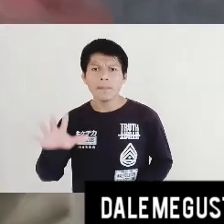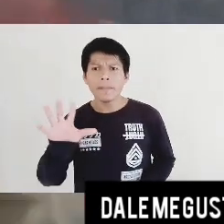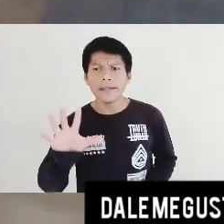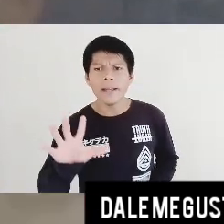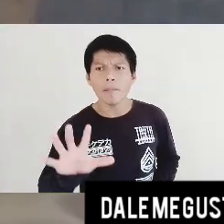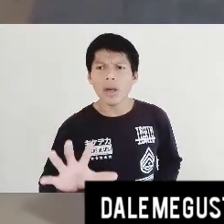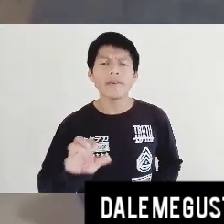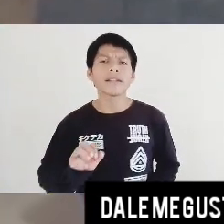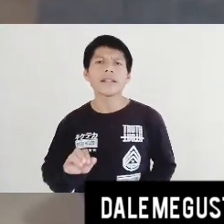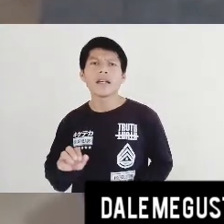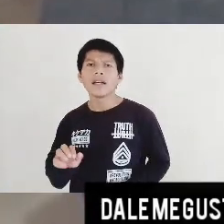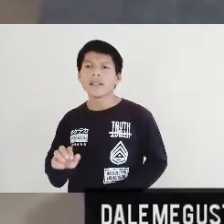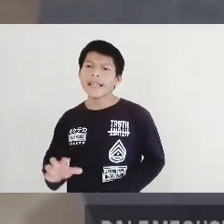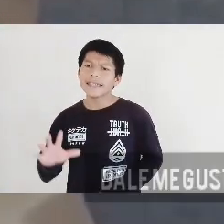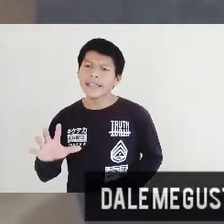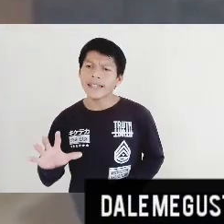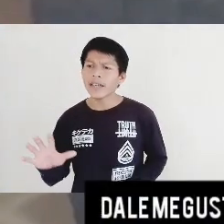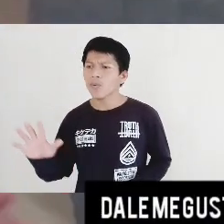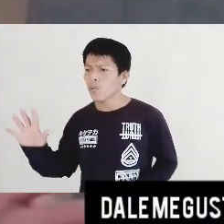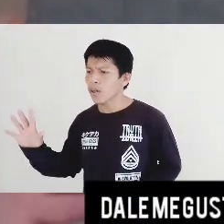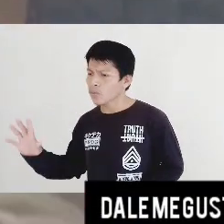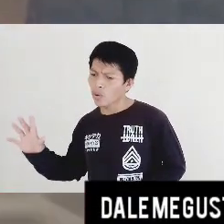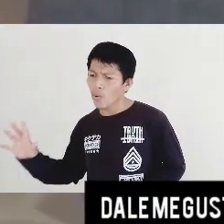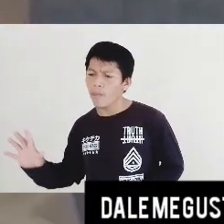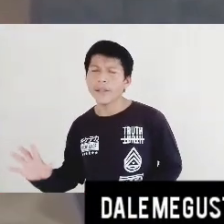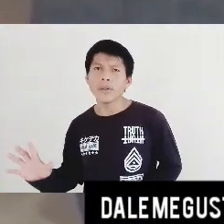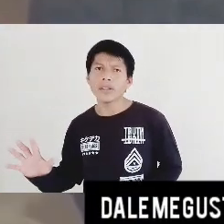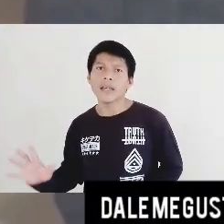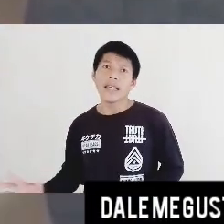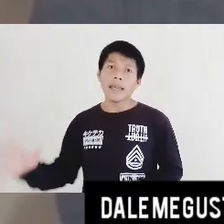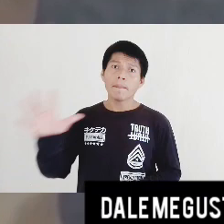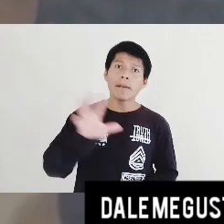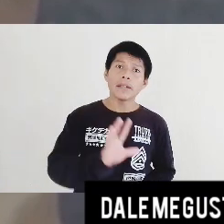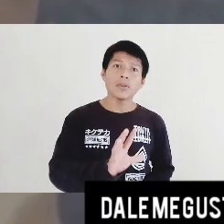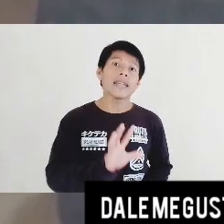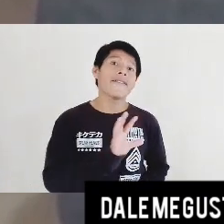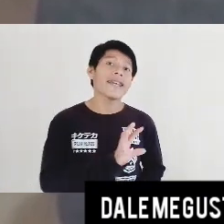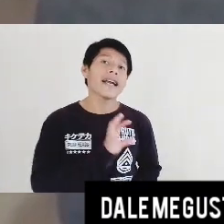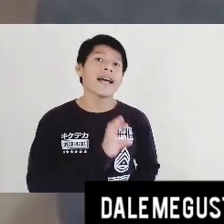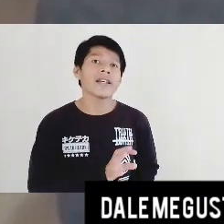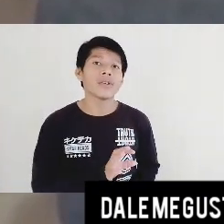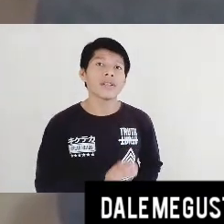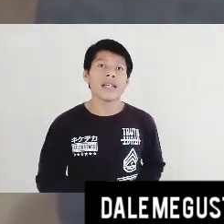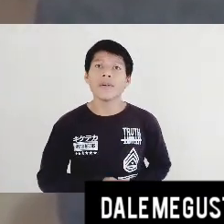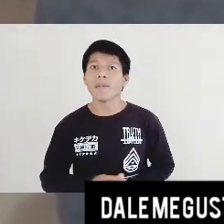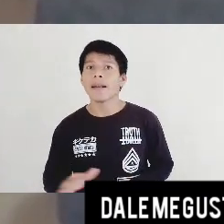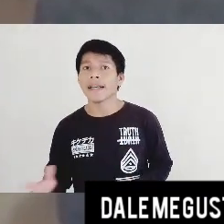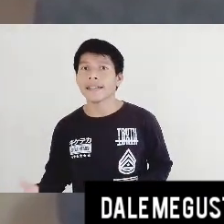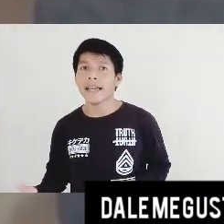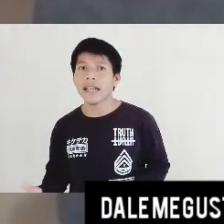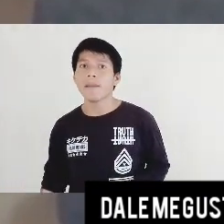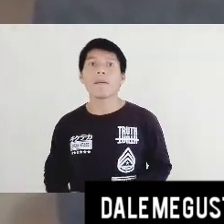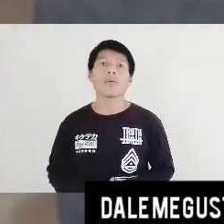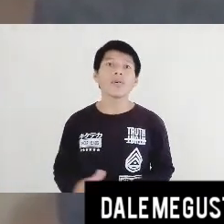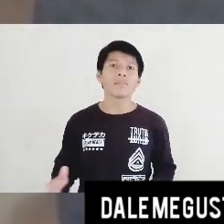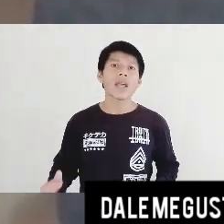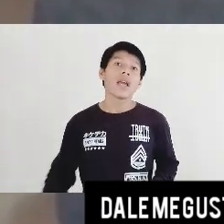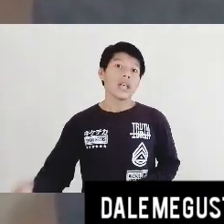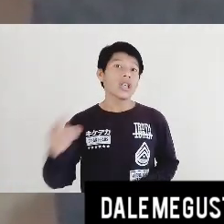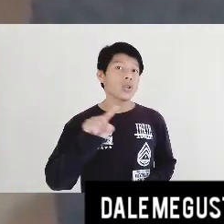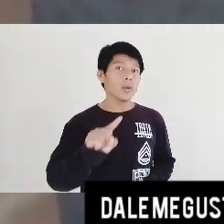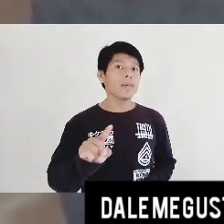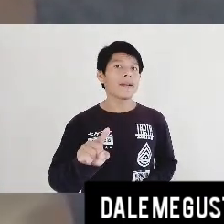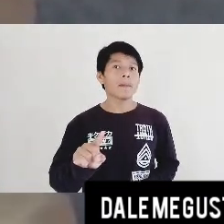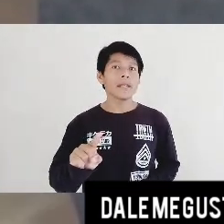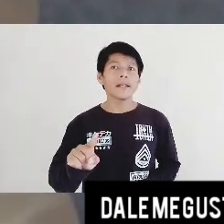No, simplemente pruebas. Tienes que tener documentos impresos que vayan adentro de ese libro para que sea real, pero no.